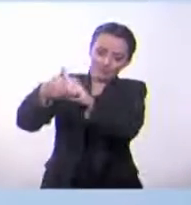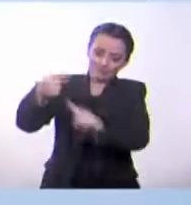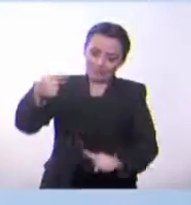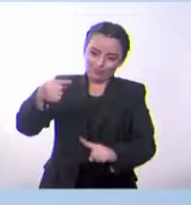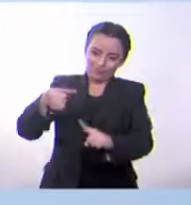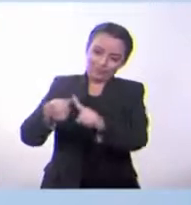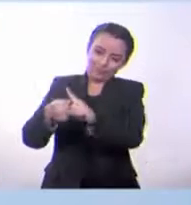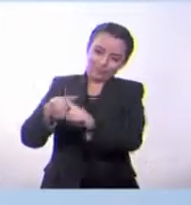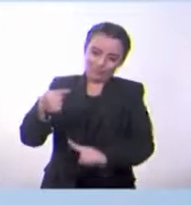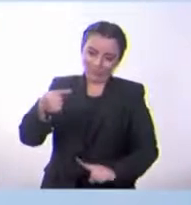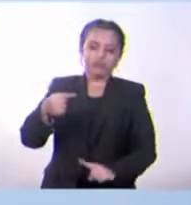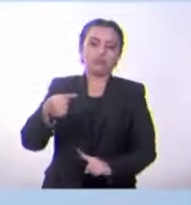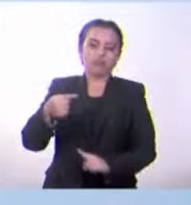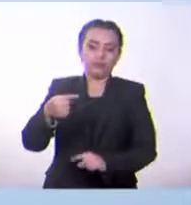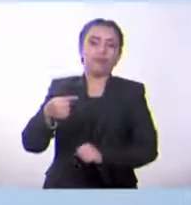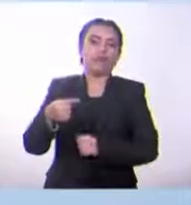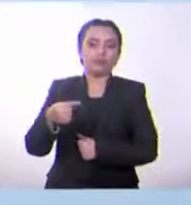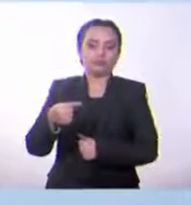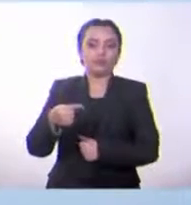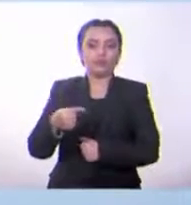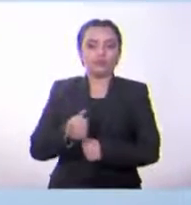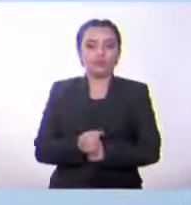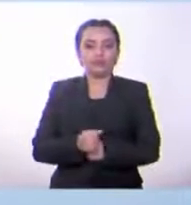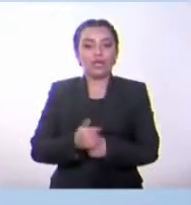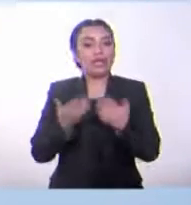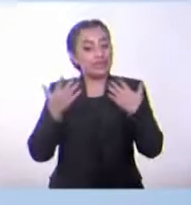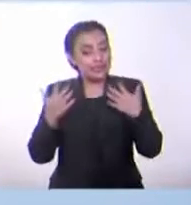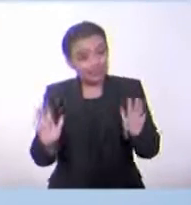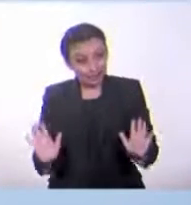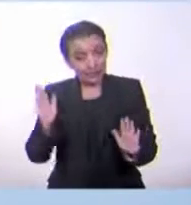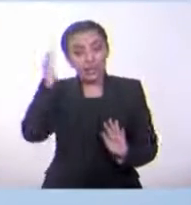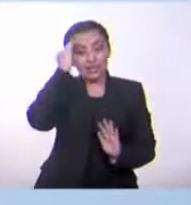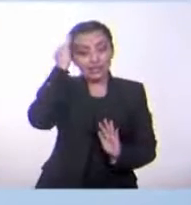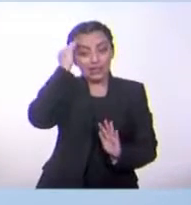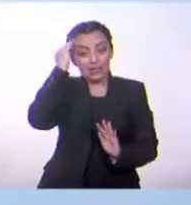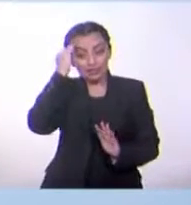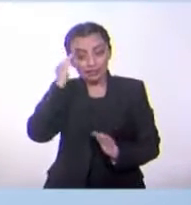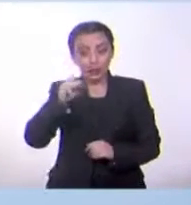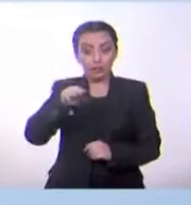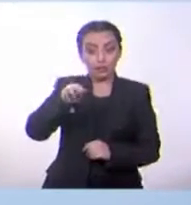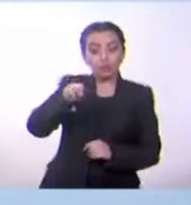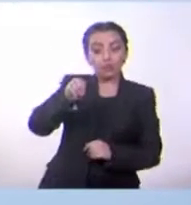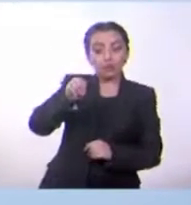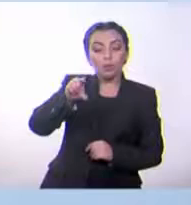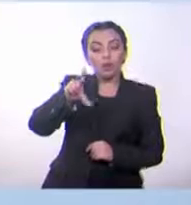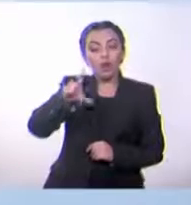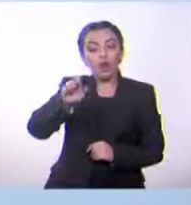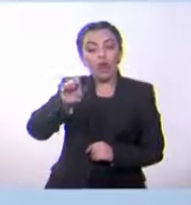podemos calcular la molalidad, o aún no.